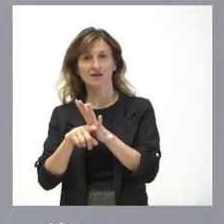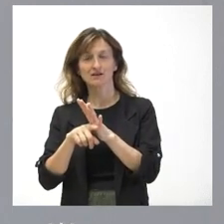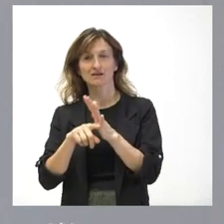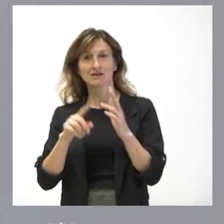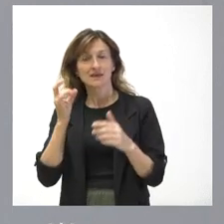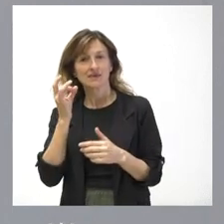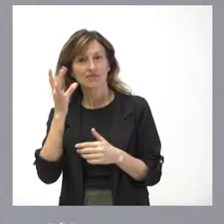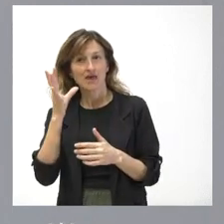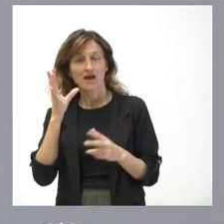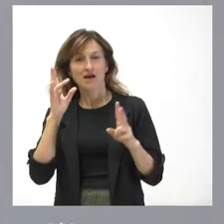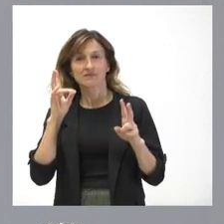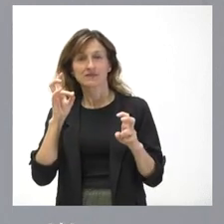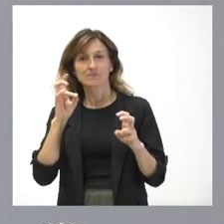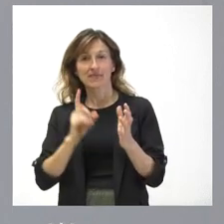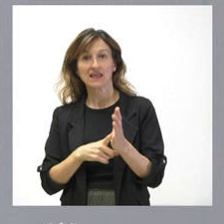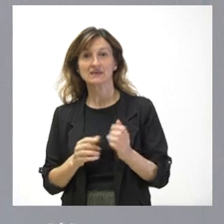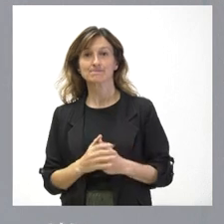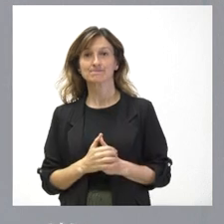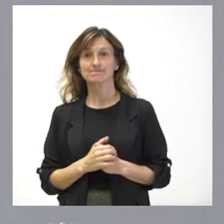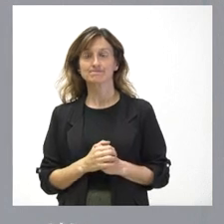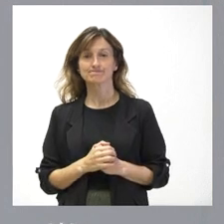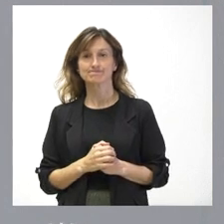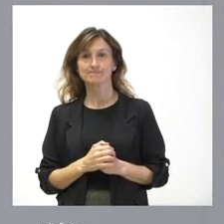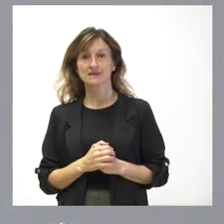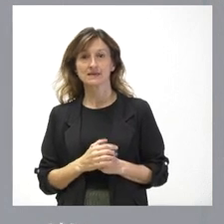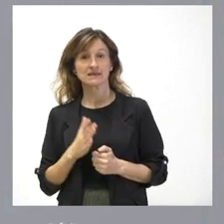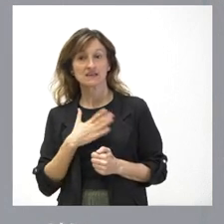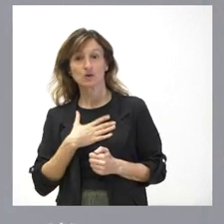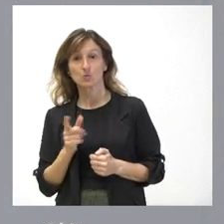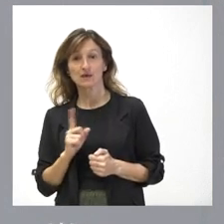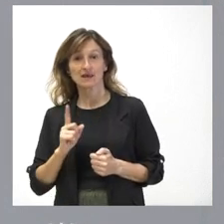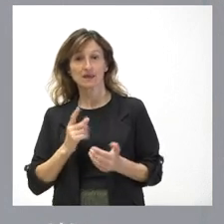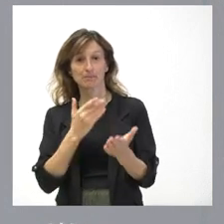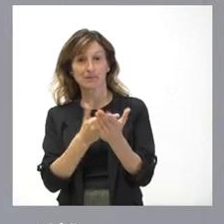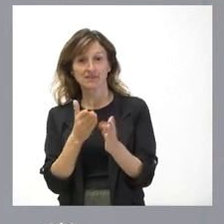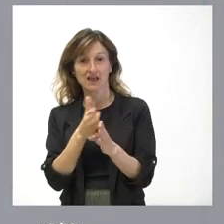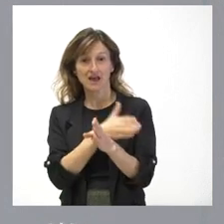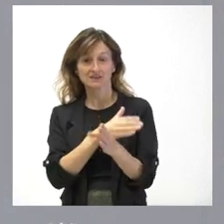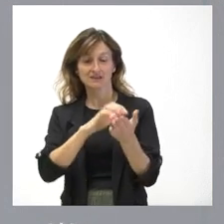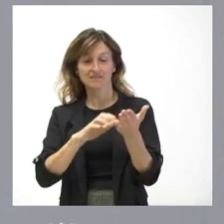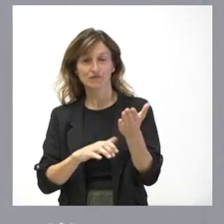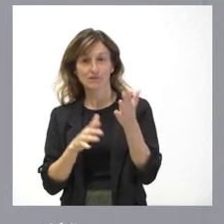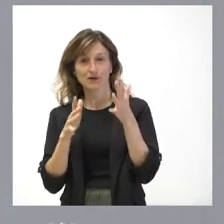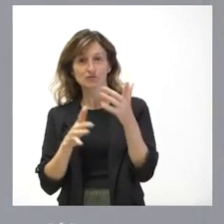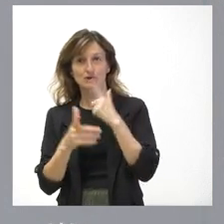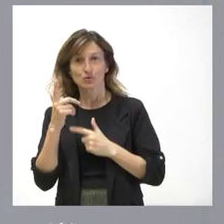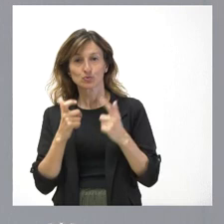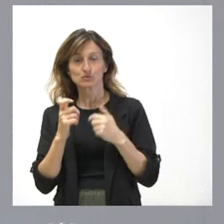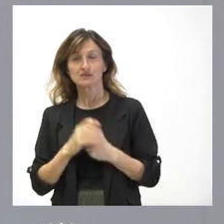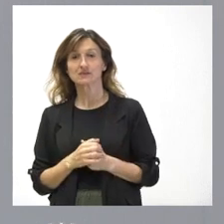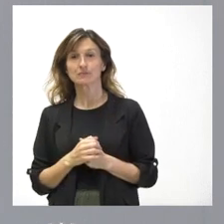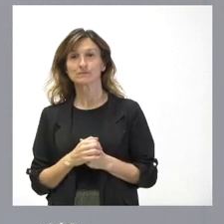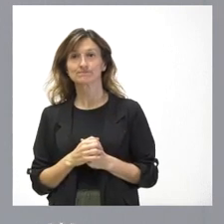iniciativa con Rango de ley y no pedir previamente un informe del Consejo consultivo para impulsar su